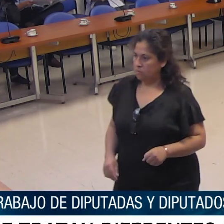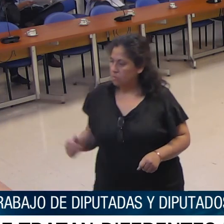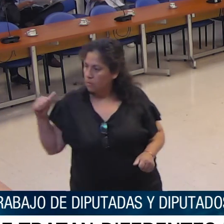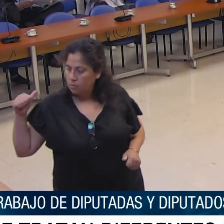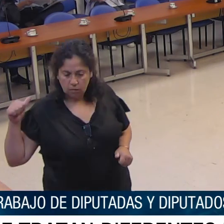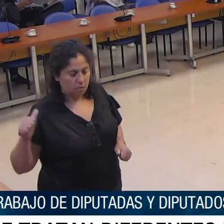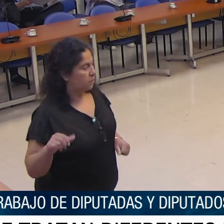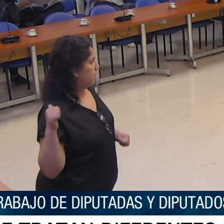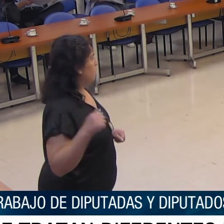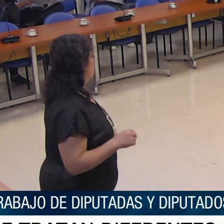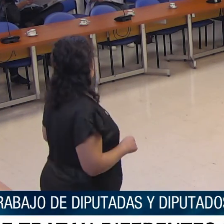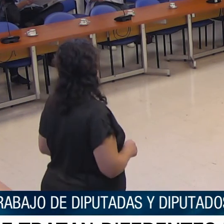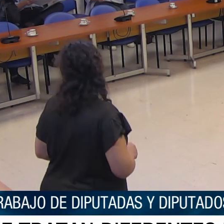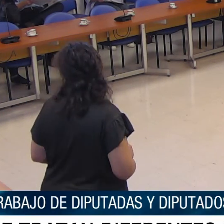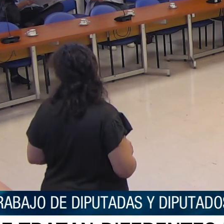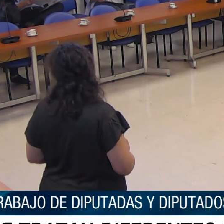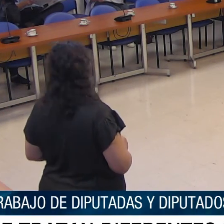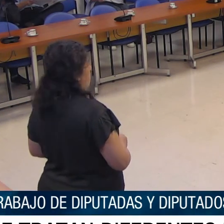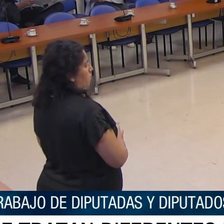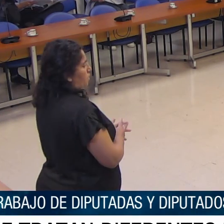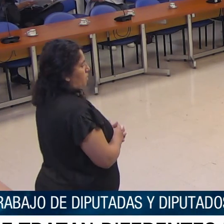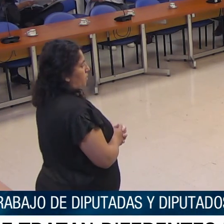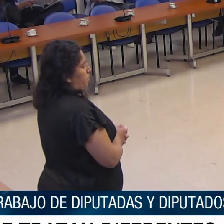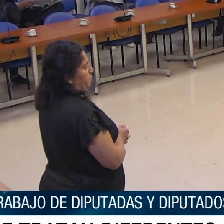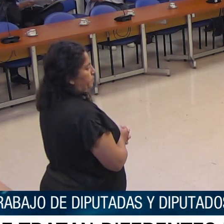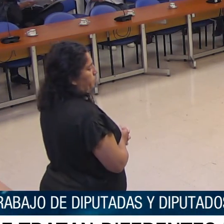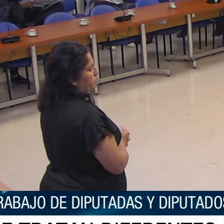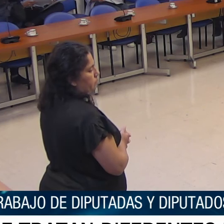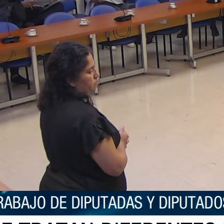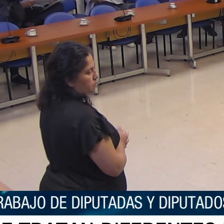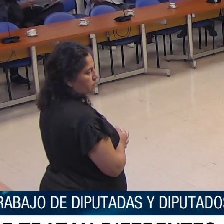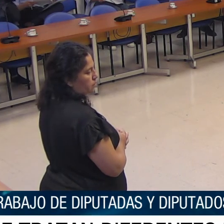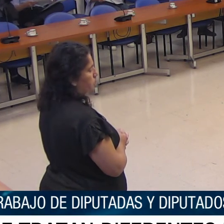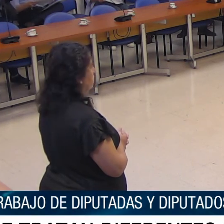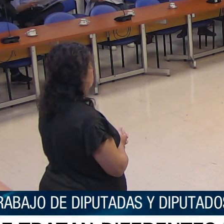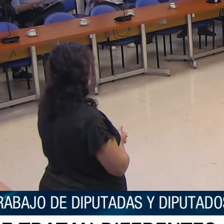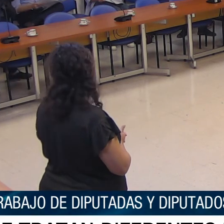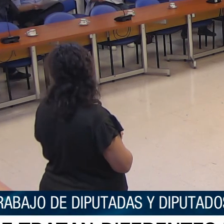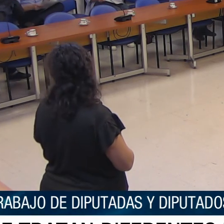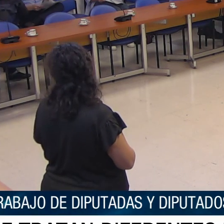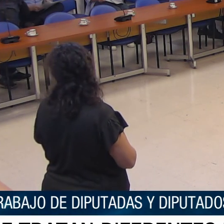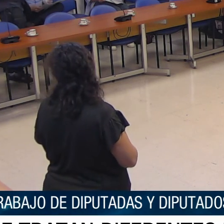dos. Bueno. ¿Sí? Tiene la palabra, diputado. ¿Qué hago con eso? ¿Lo sigo girando?